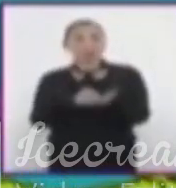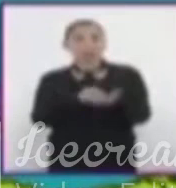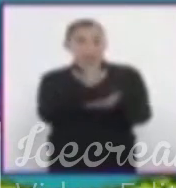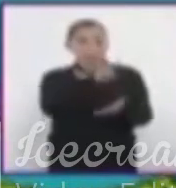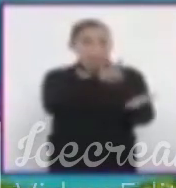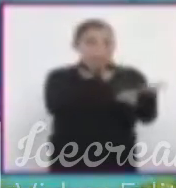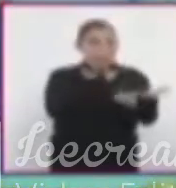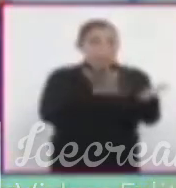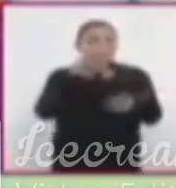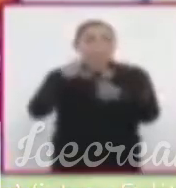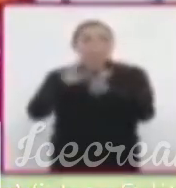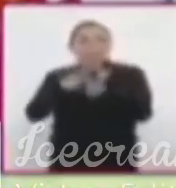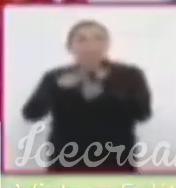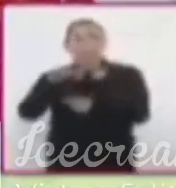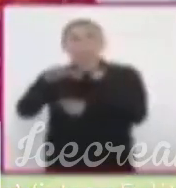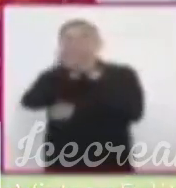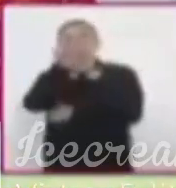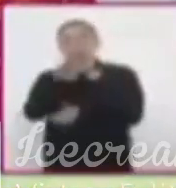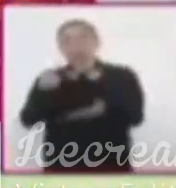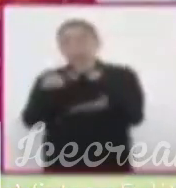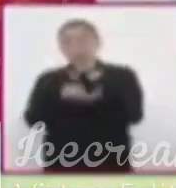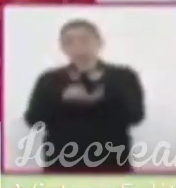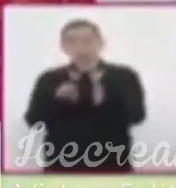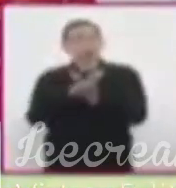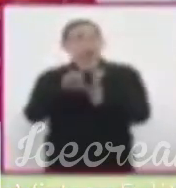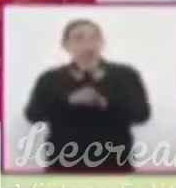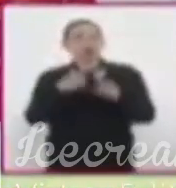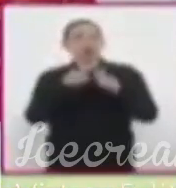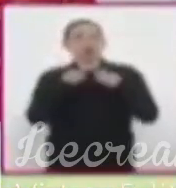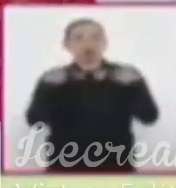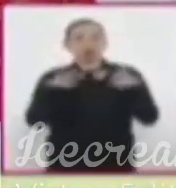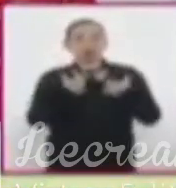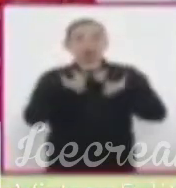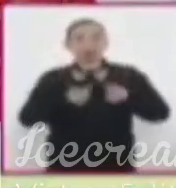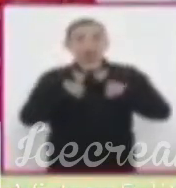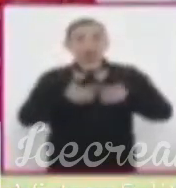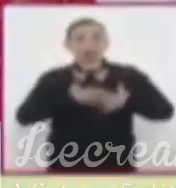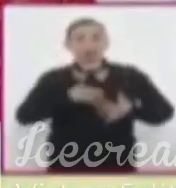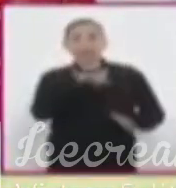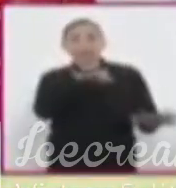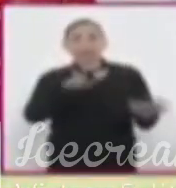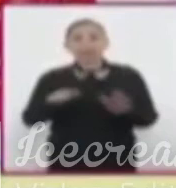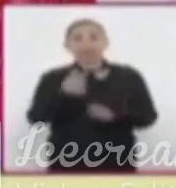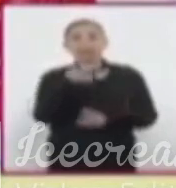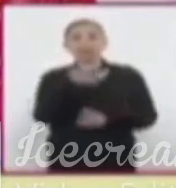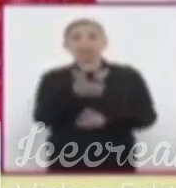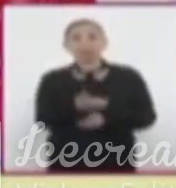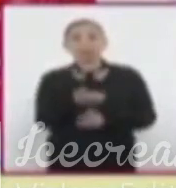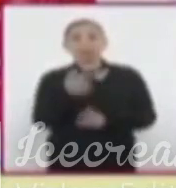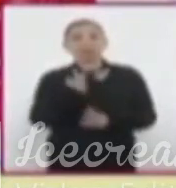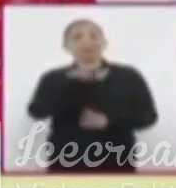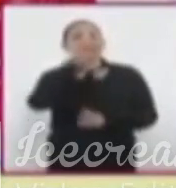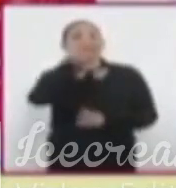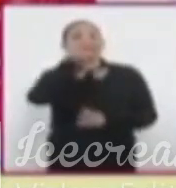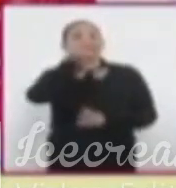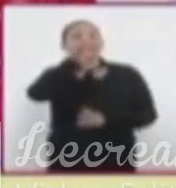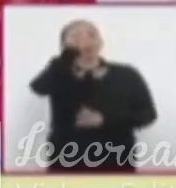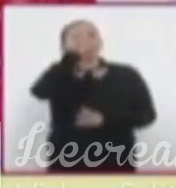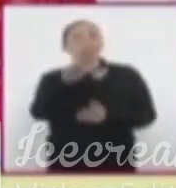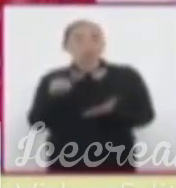de la mercancía. Si esta camiseta cuesta 200 pesos, se le agregará el 16% de